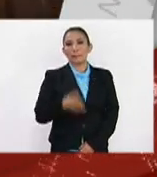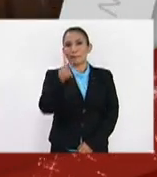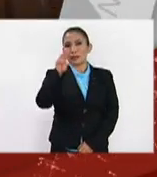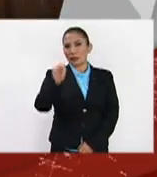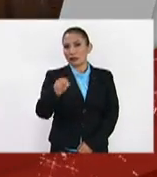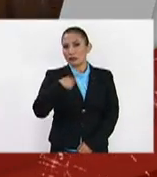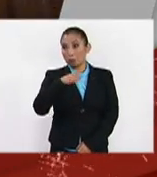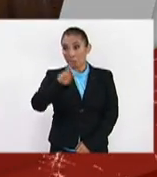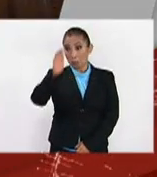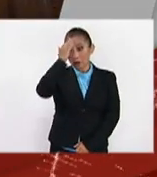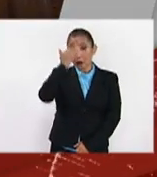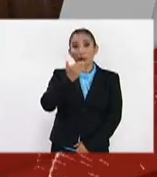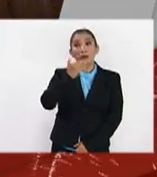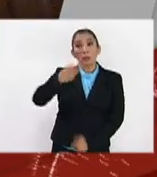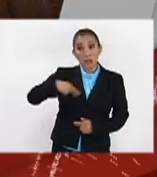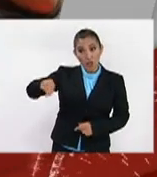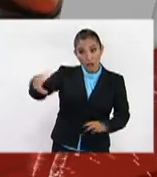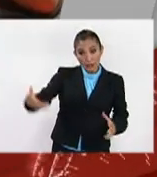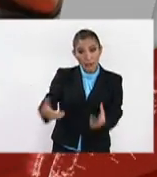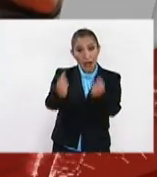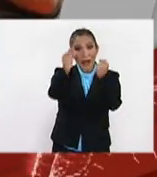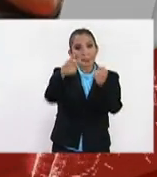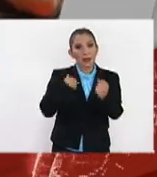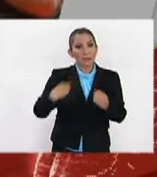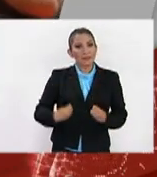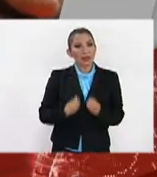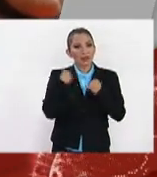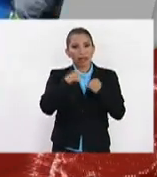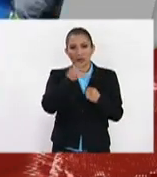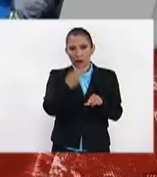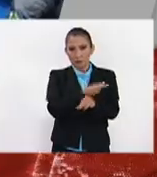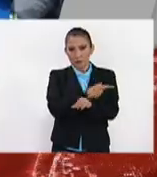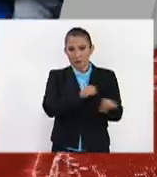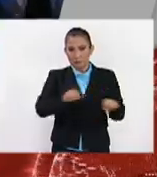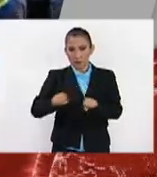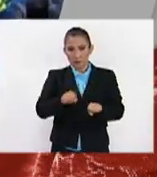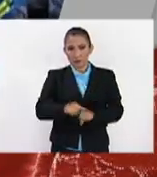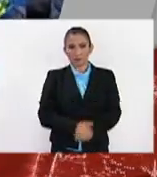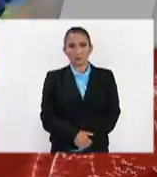Peña Nieto hace un reconocimiento a rescatistas que salvaron vidas tras el sismo.